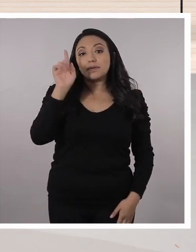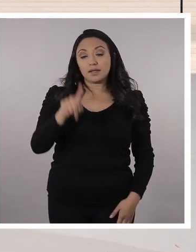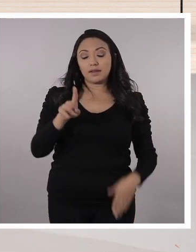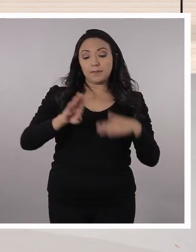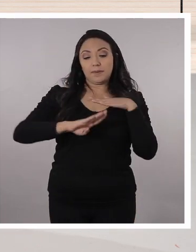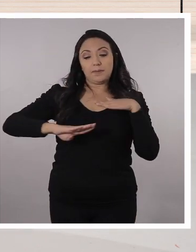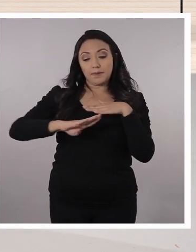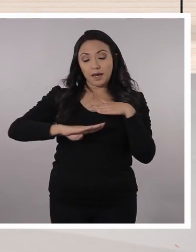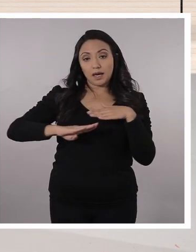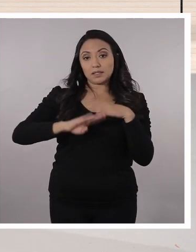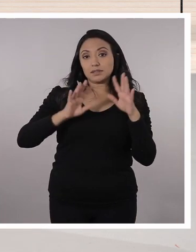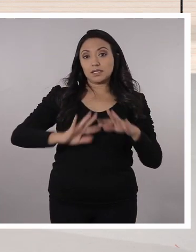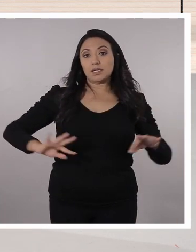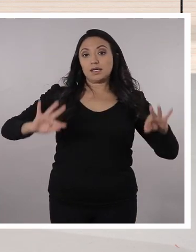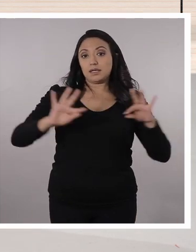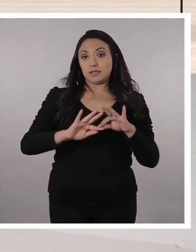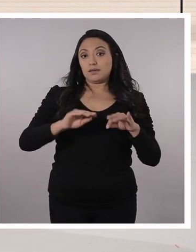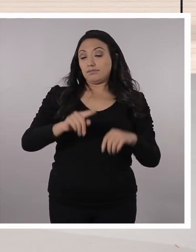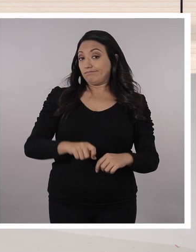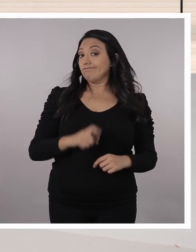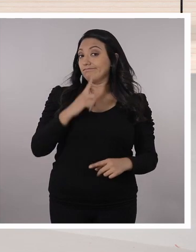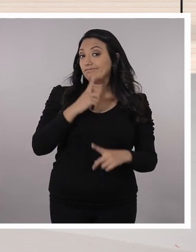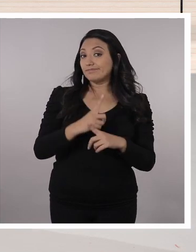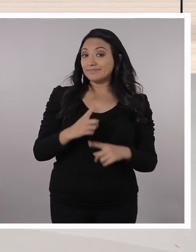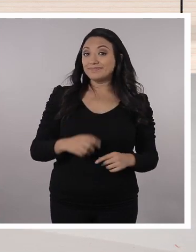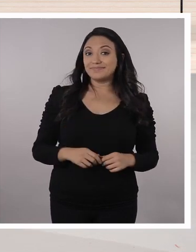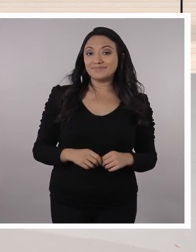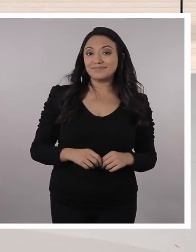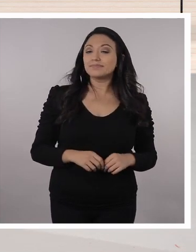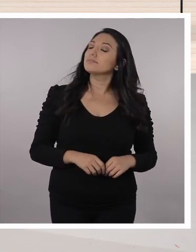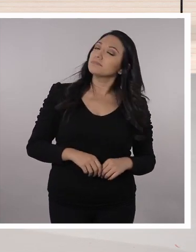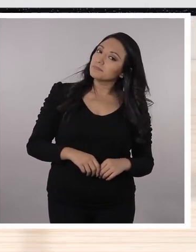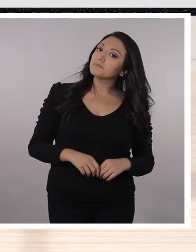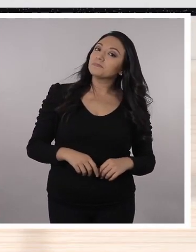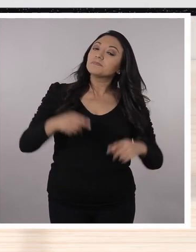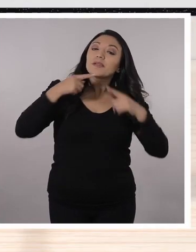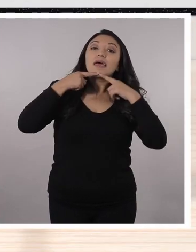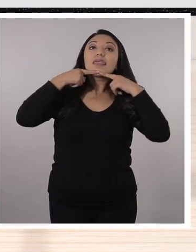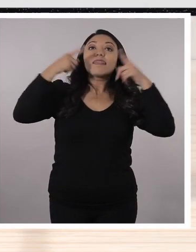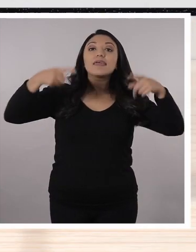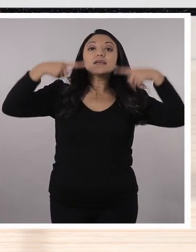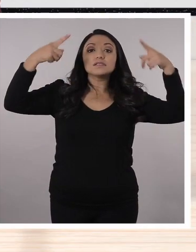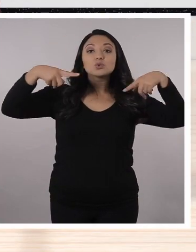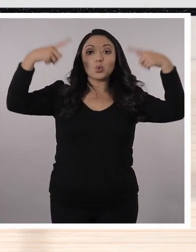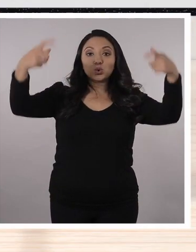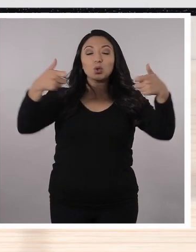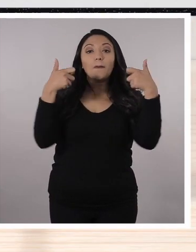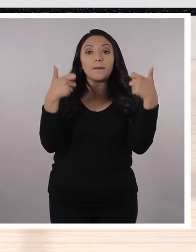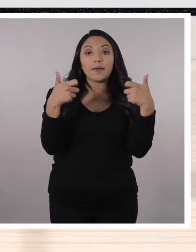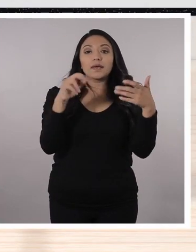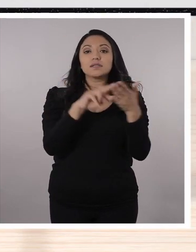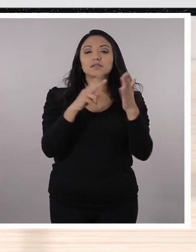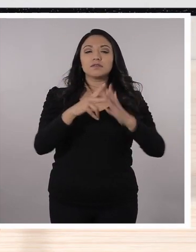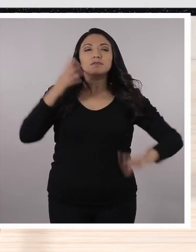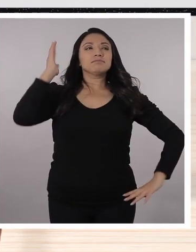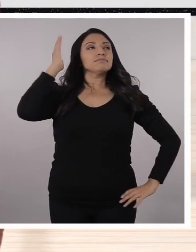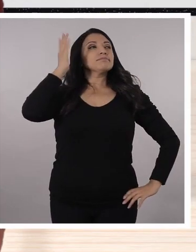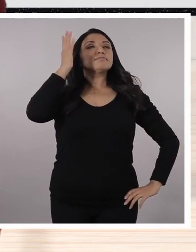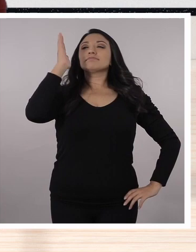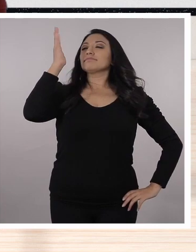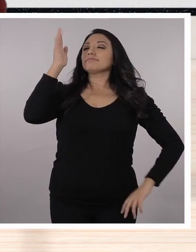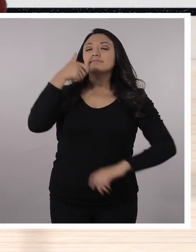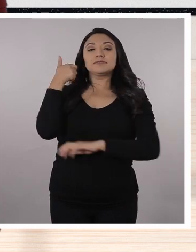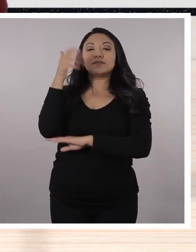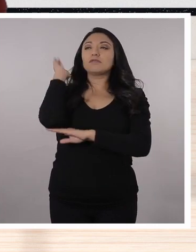que tener bases, fundamentos y coherencia. Un buen discurso nos va a convertir también en